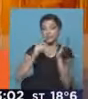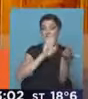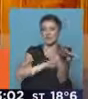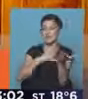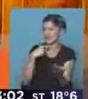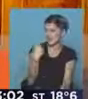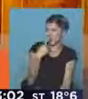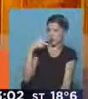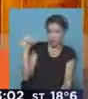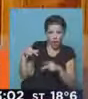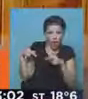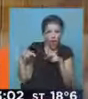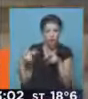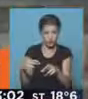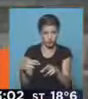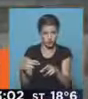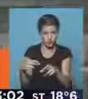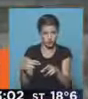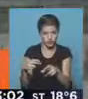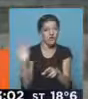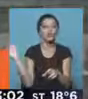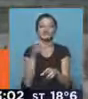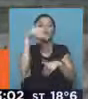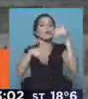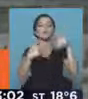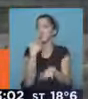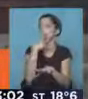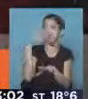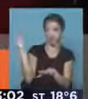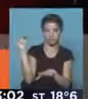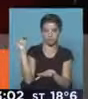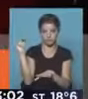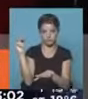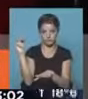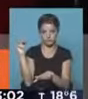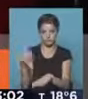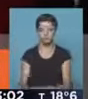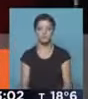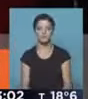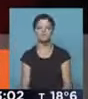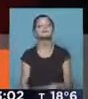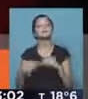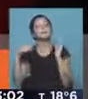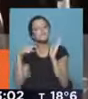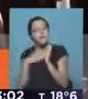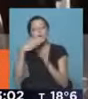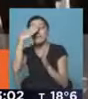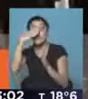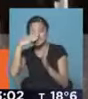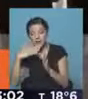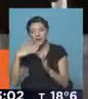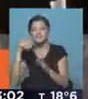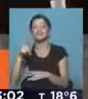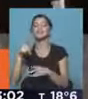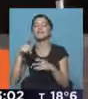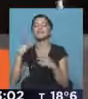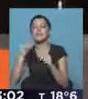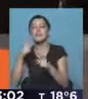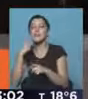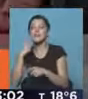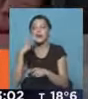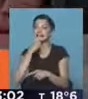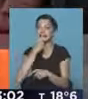el rechazo a los recortes y el no se impuso masivamente en todo el país. pero el resultado confrontó a Atenas con la alternativa de tener